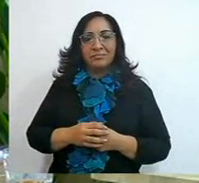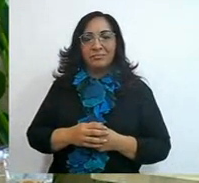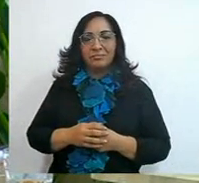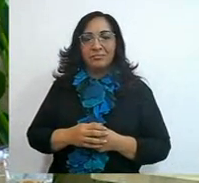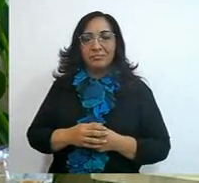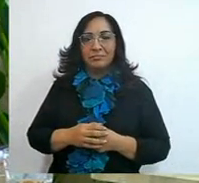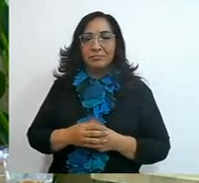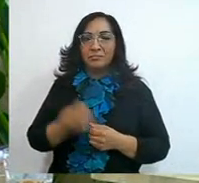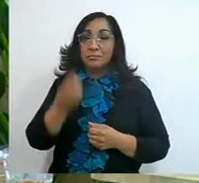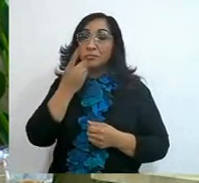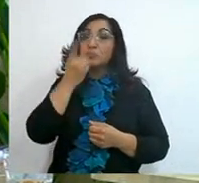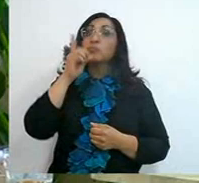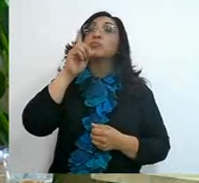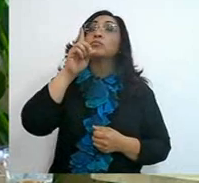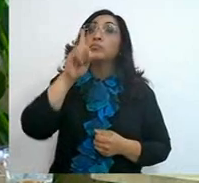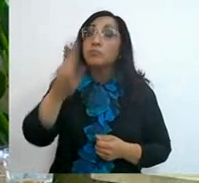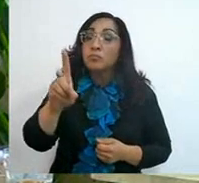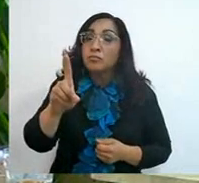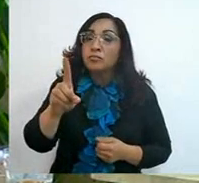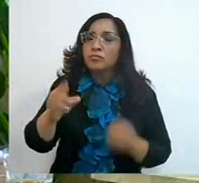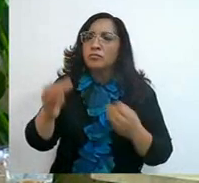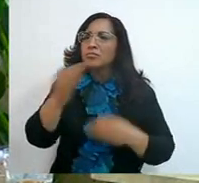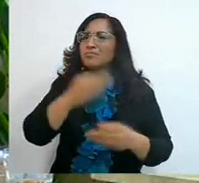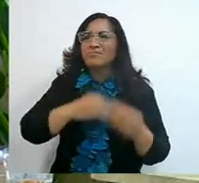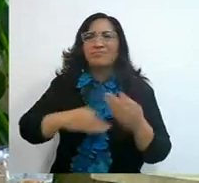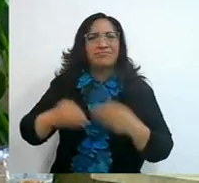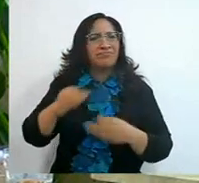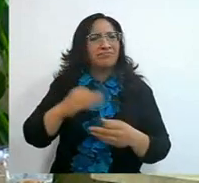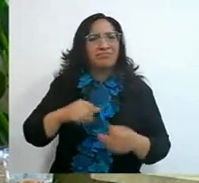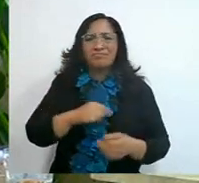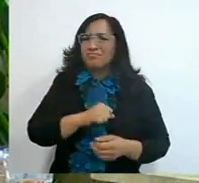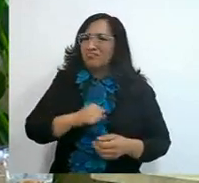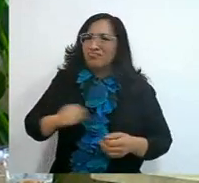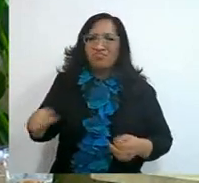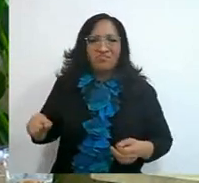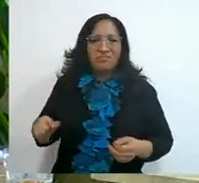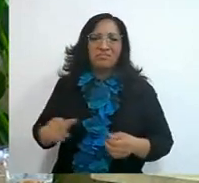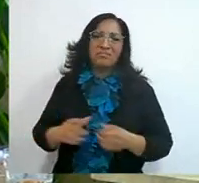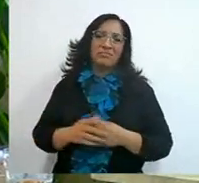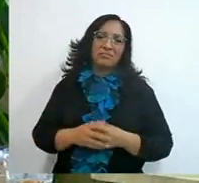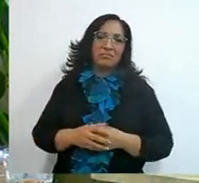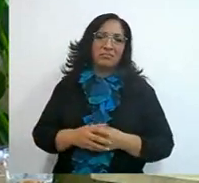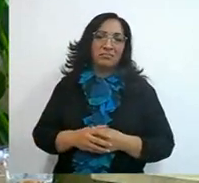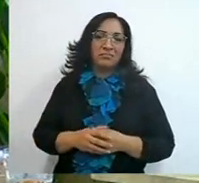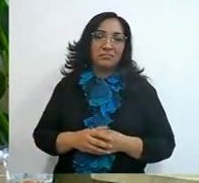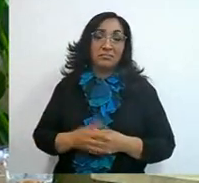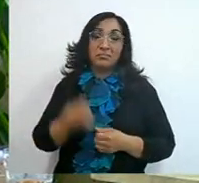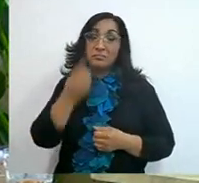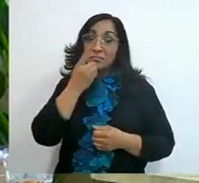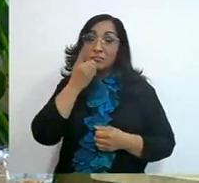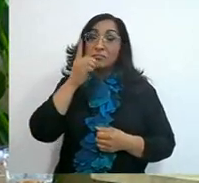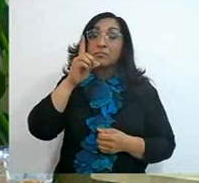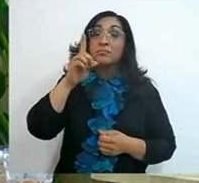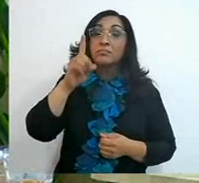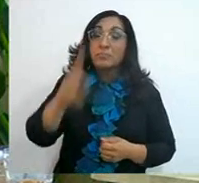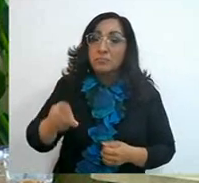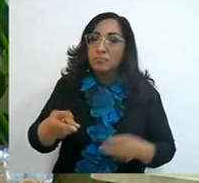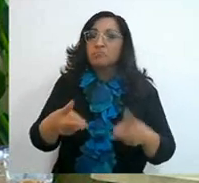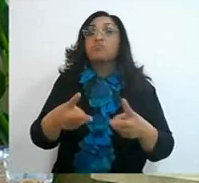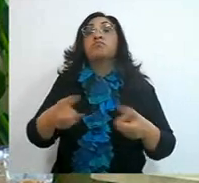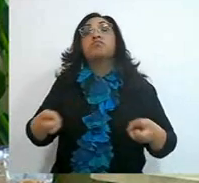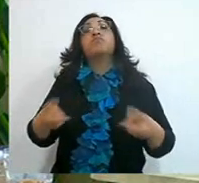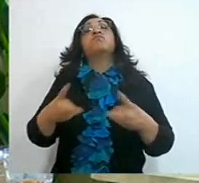Nos acusaron de todo lo que pudo haber pasado. Nos acusaron hasta de ser